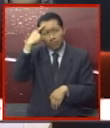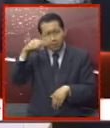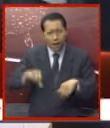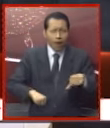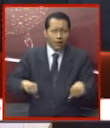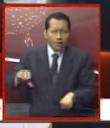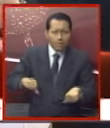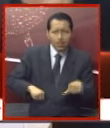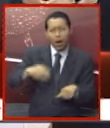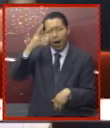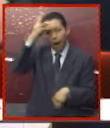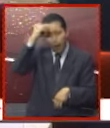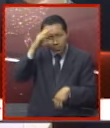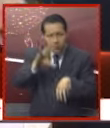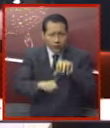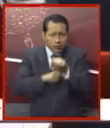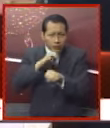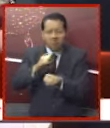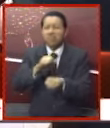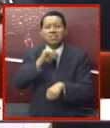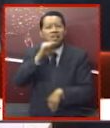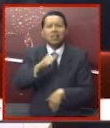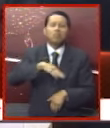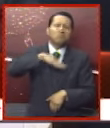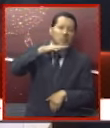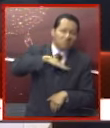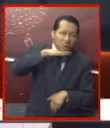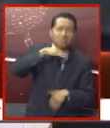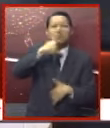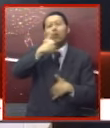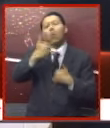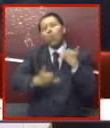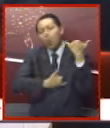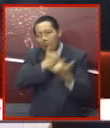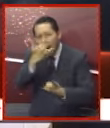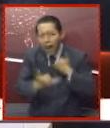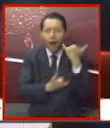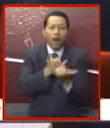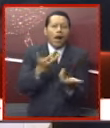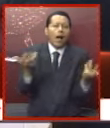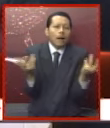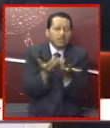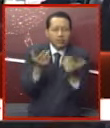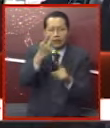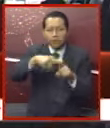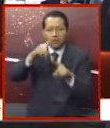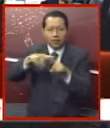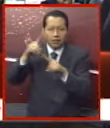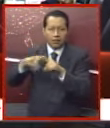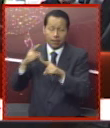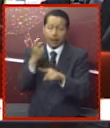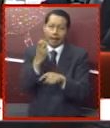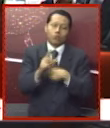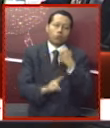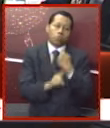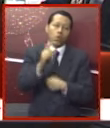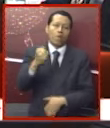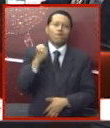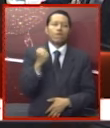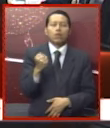de aprendizaje porque están distraídos, porque juegan. Entonces esto revela un problema mayúsculo